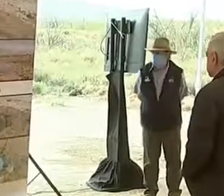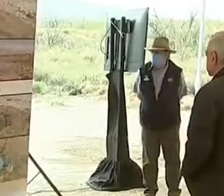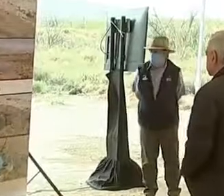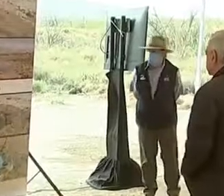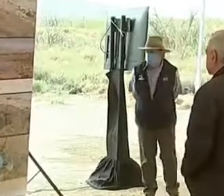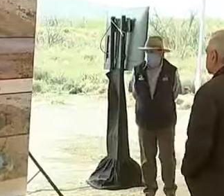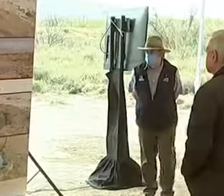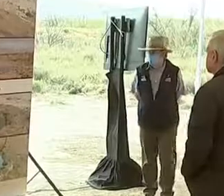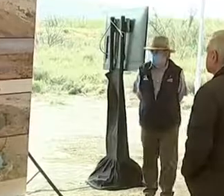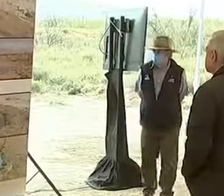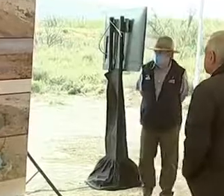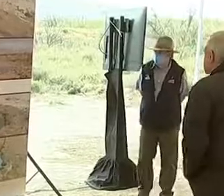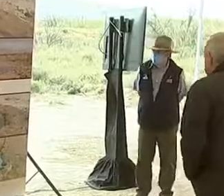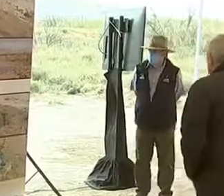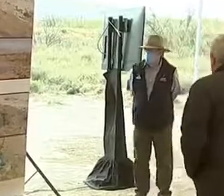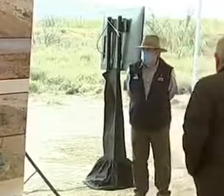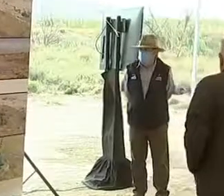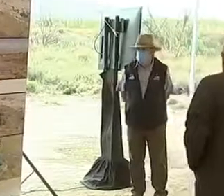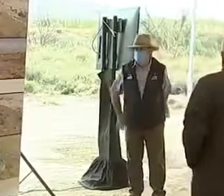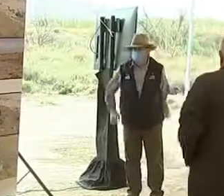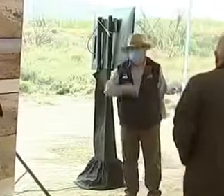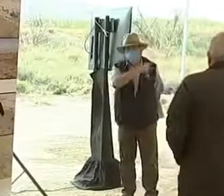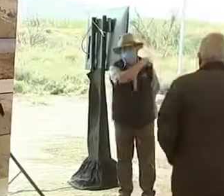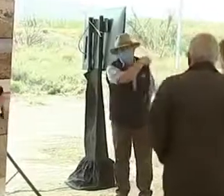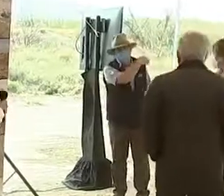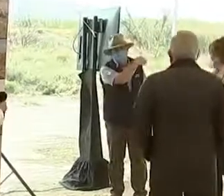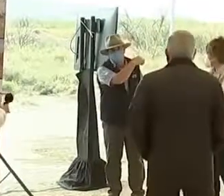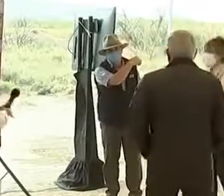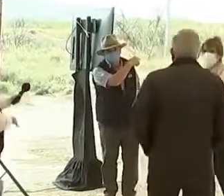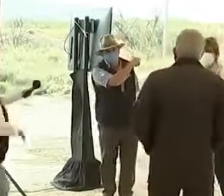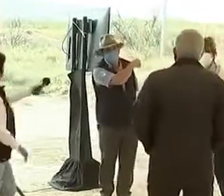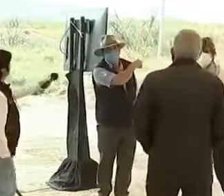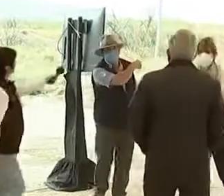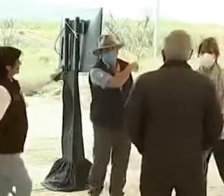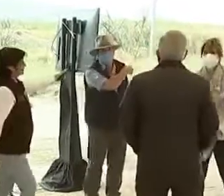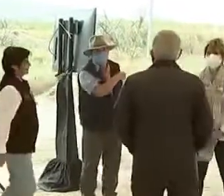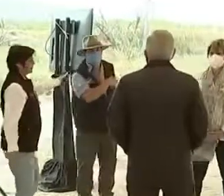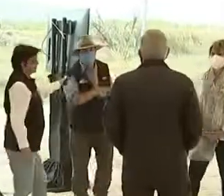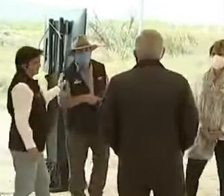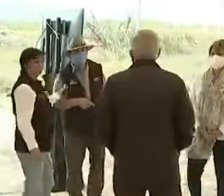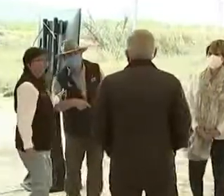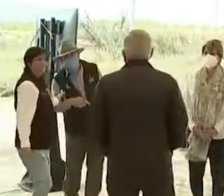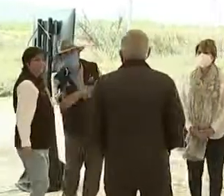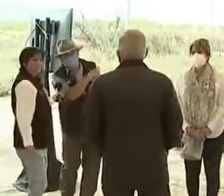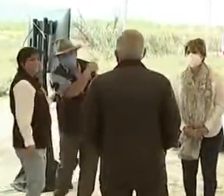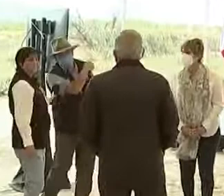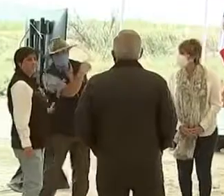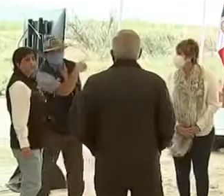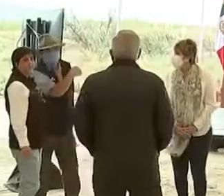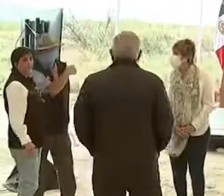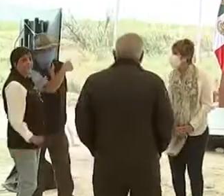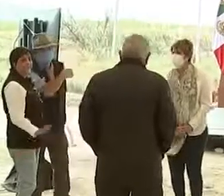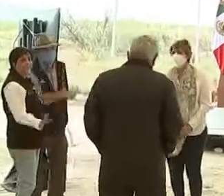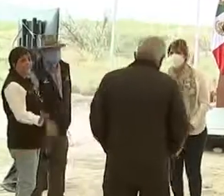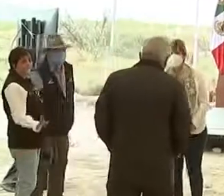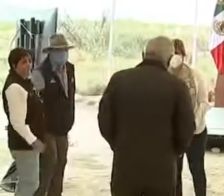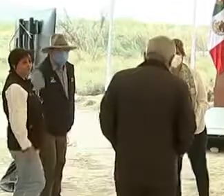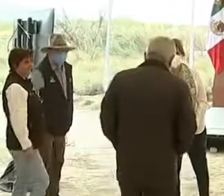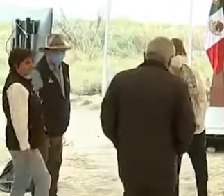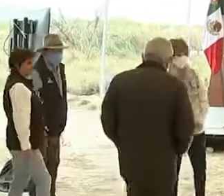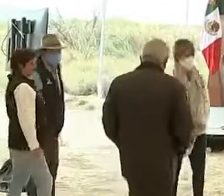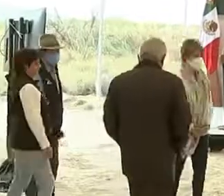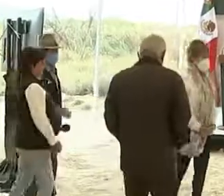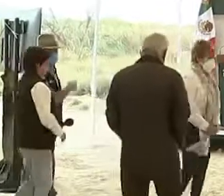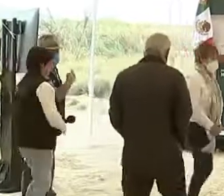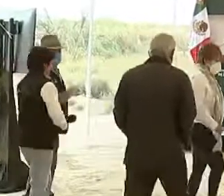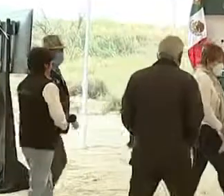Básicamente eso sería y ya pasaríamos a la presentación. El de 32 grados en 10 grados tiene esa agua, esa agua tiene 30, está calientita. La tiene que